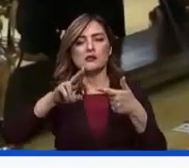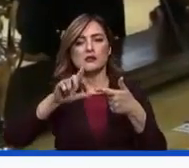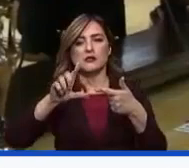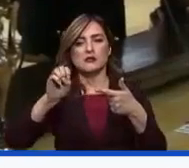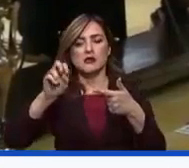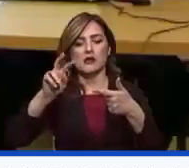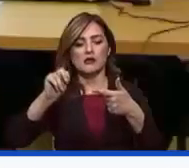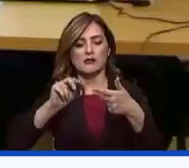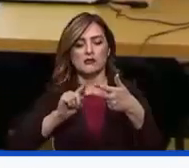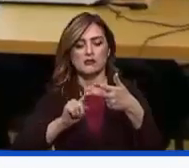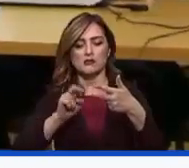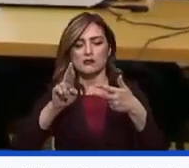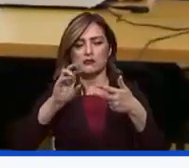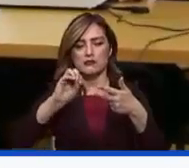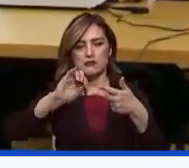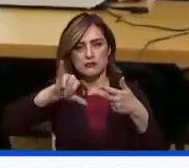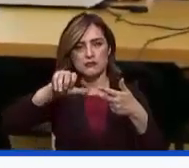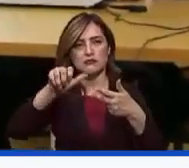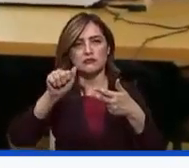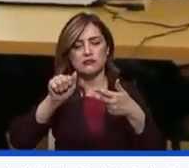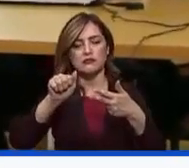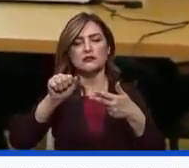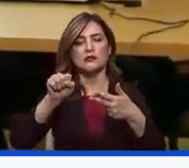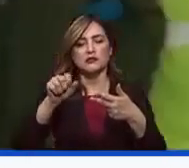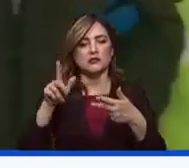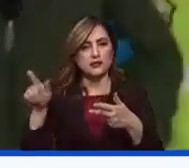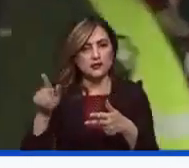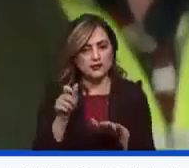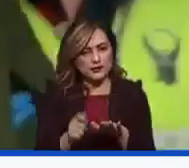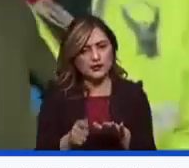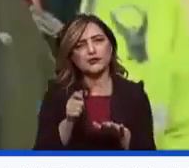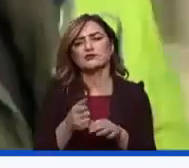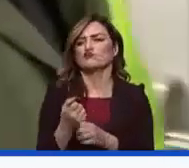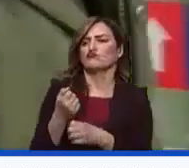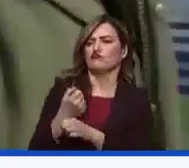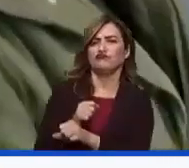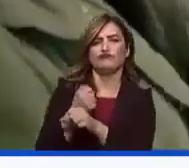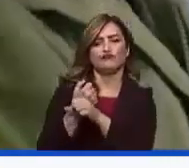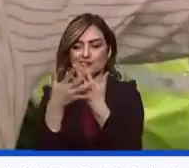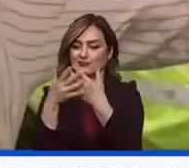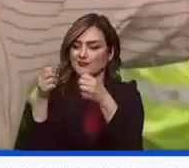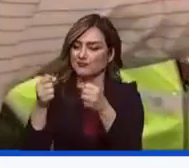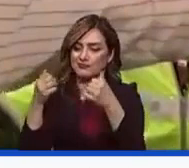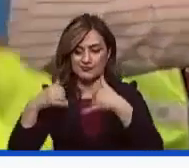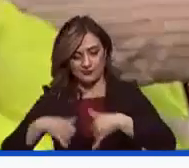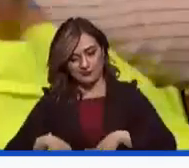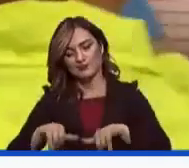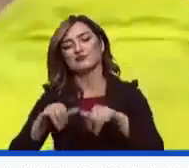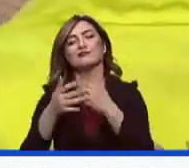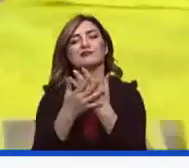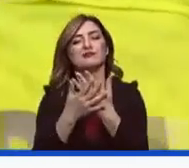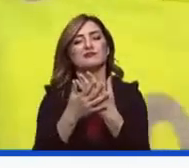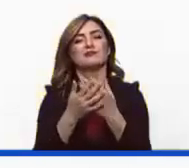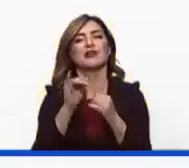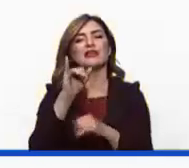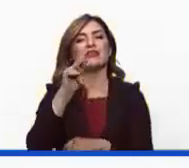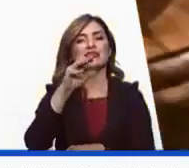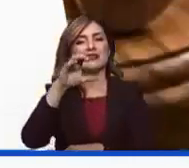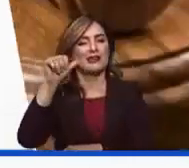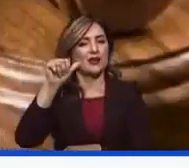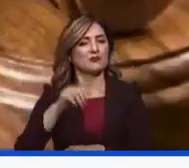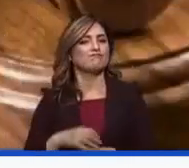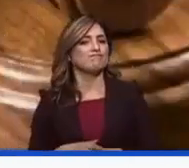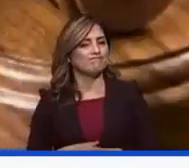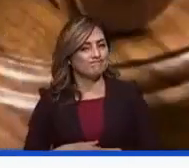Rojas escucharon los argumentos con que la defensa del exsecretario nacional de Inteligencia, Pablo Romero, pretendía lograr una medida